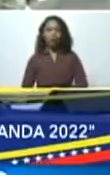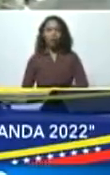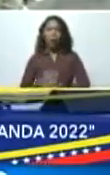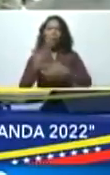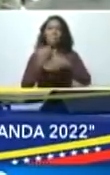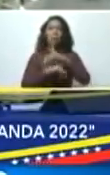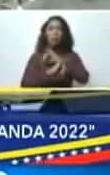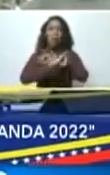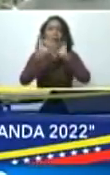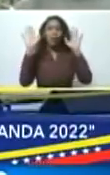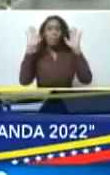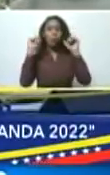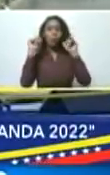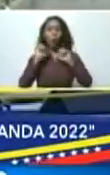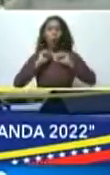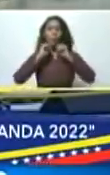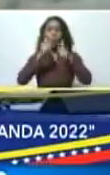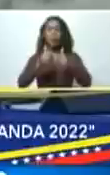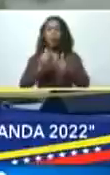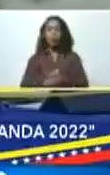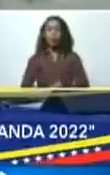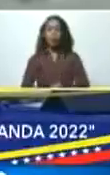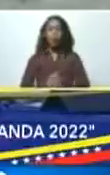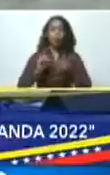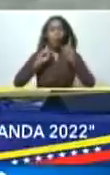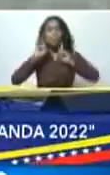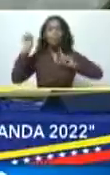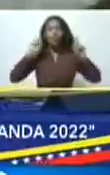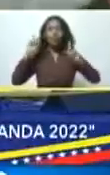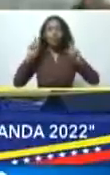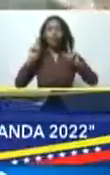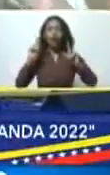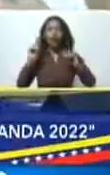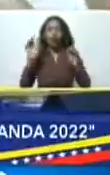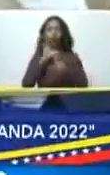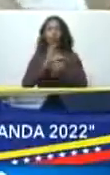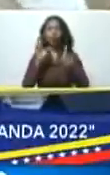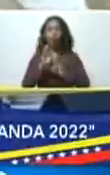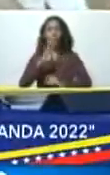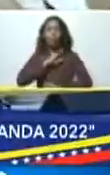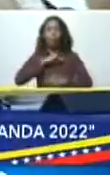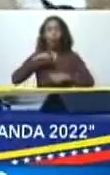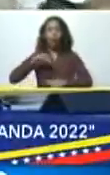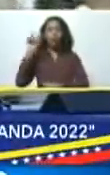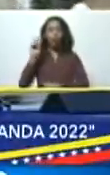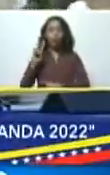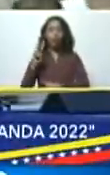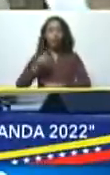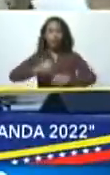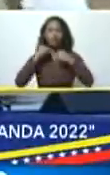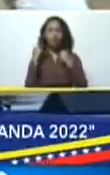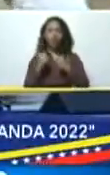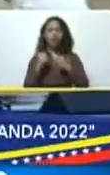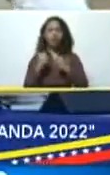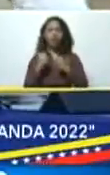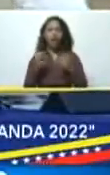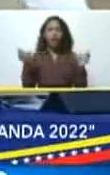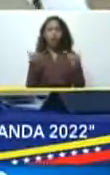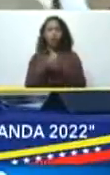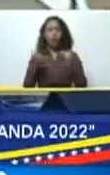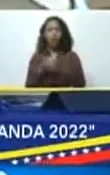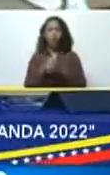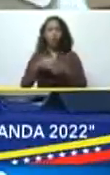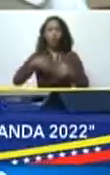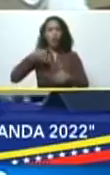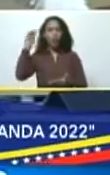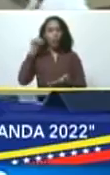Vamos a despedirnos como empezamos, con música llanera, recia, Los Cabresteros